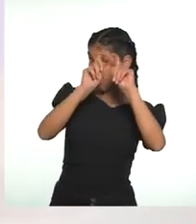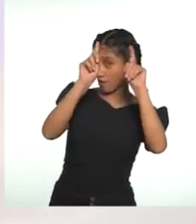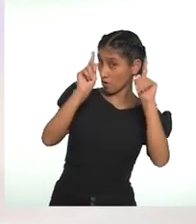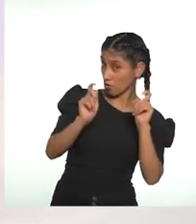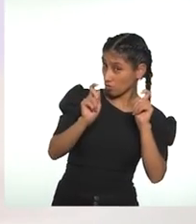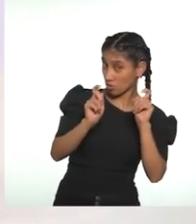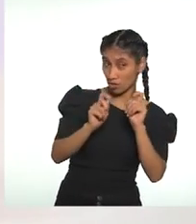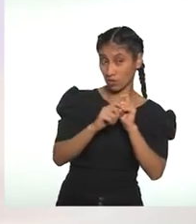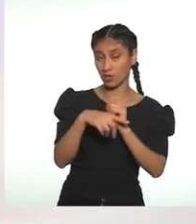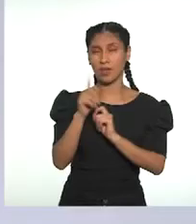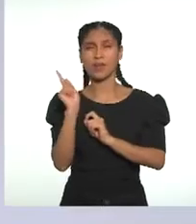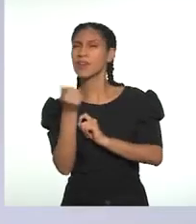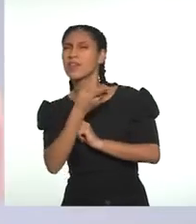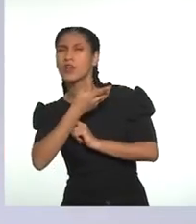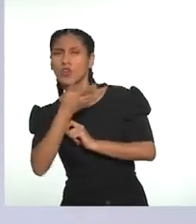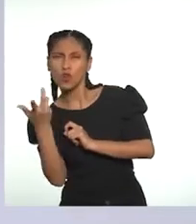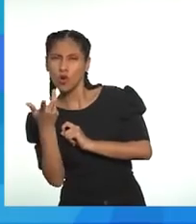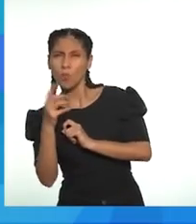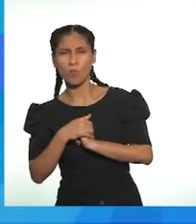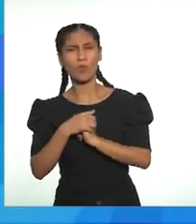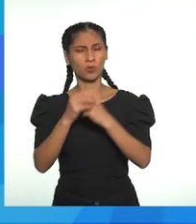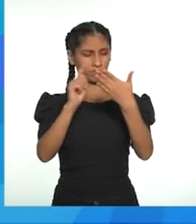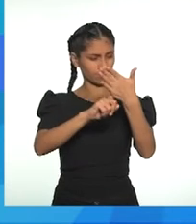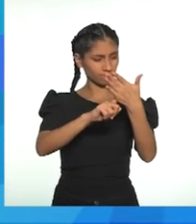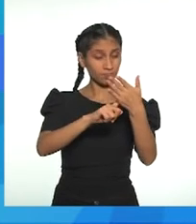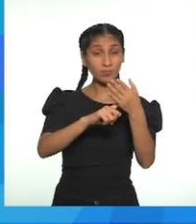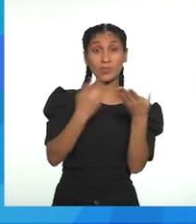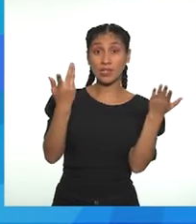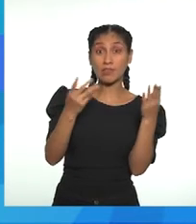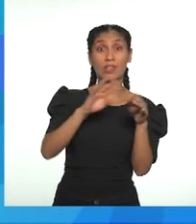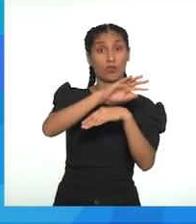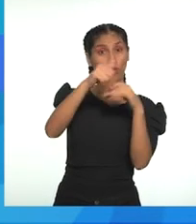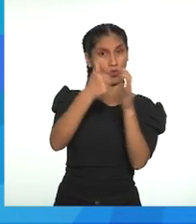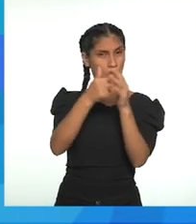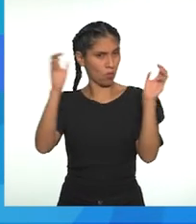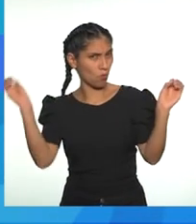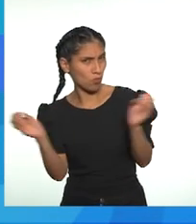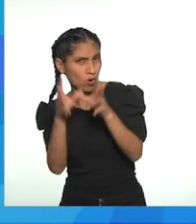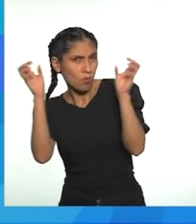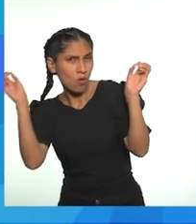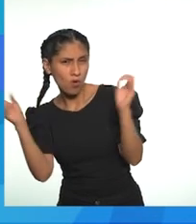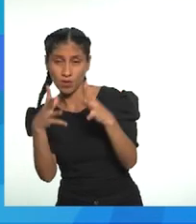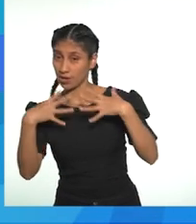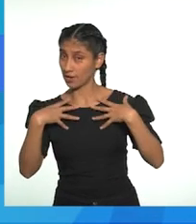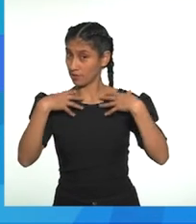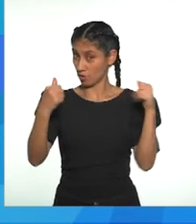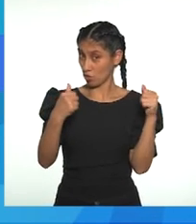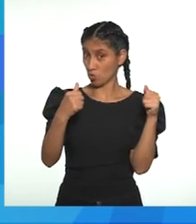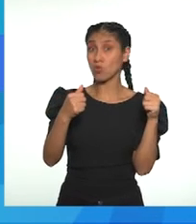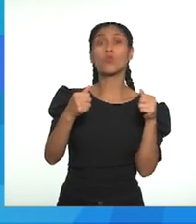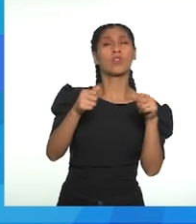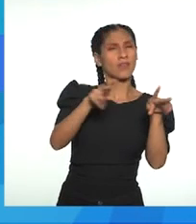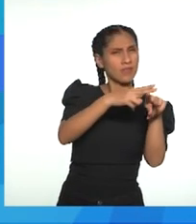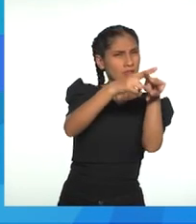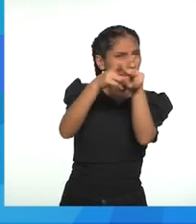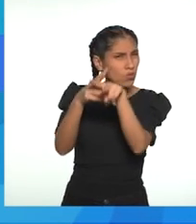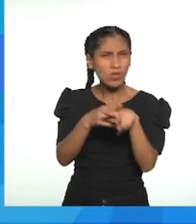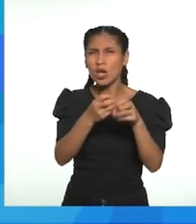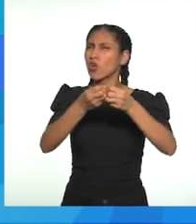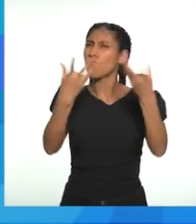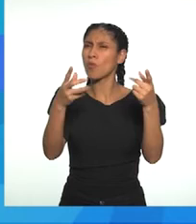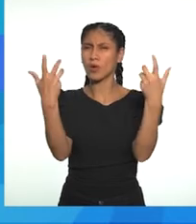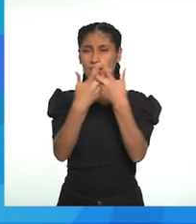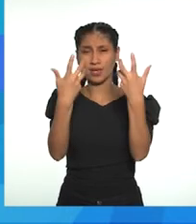gran incógnita? ¿De qué manera podemos promover el cuidado preventivo de nuestra salud y la de nuestra familia en